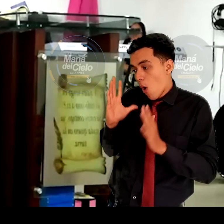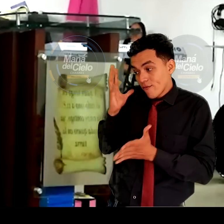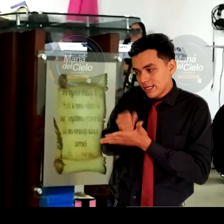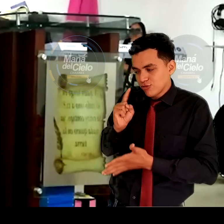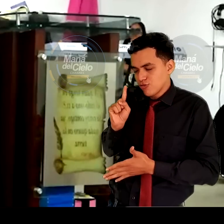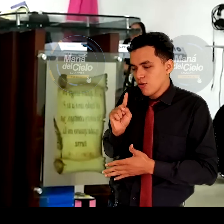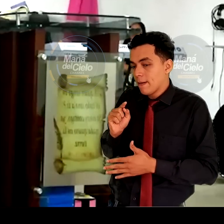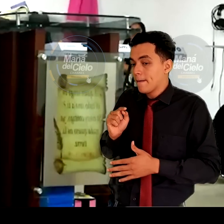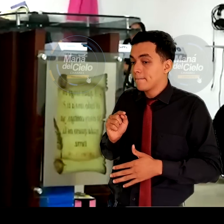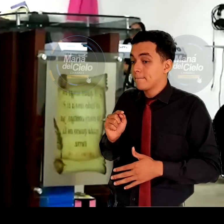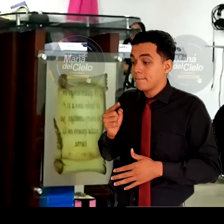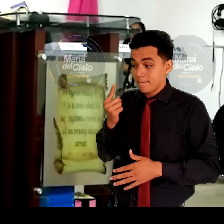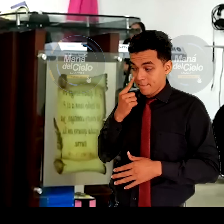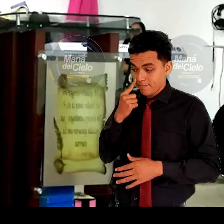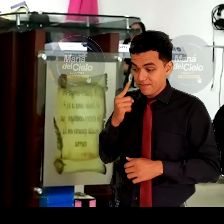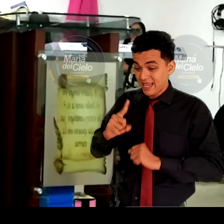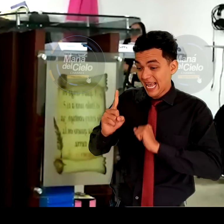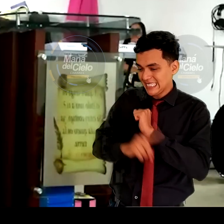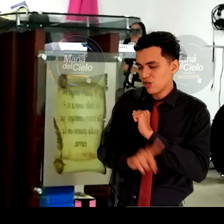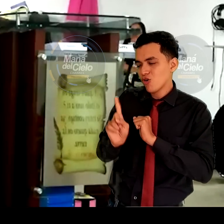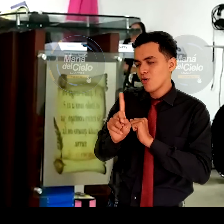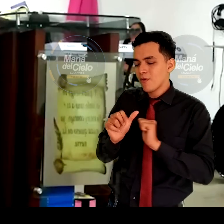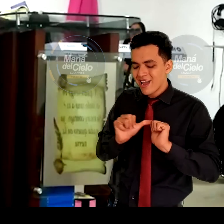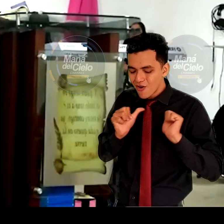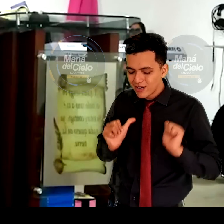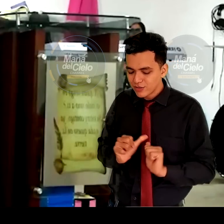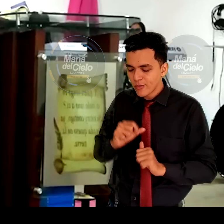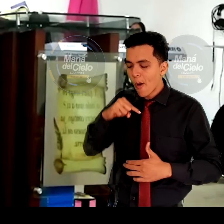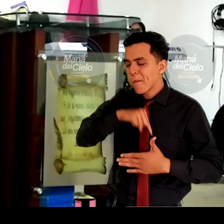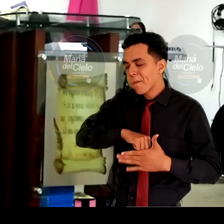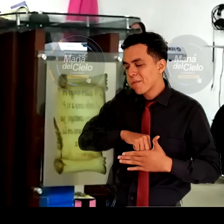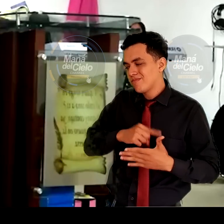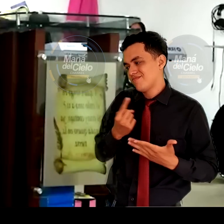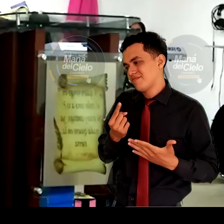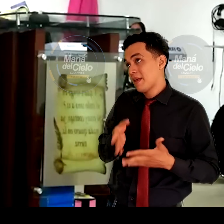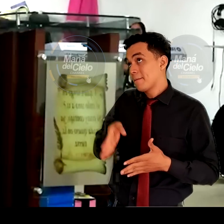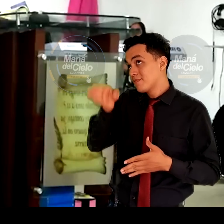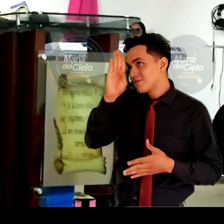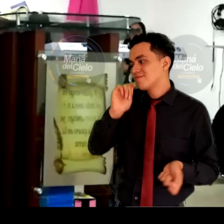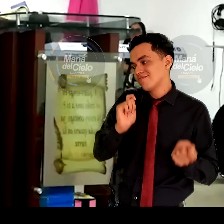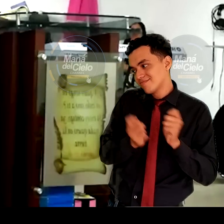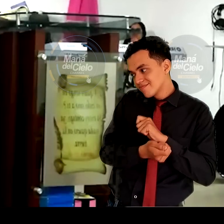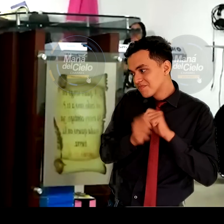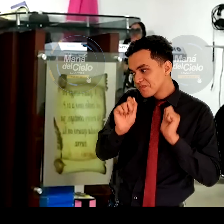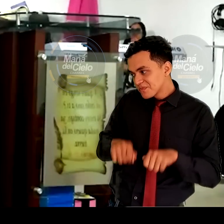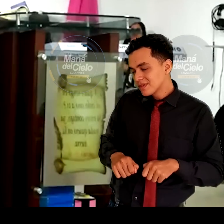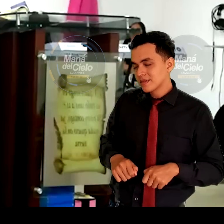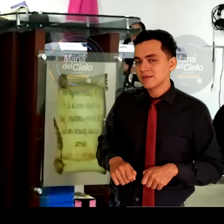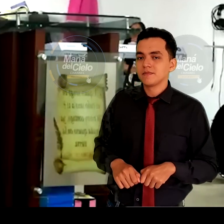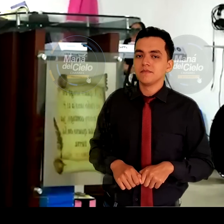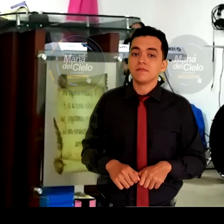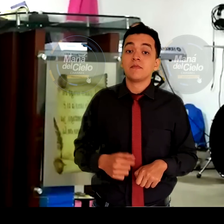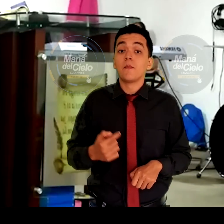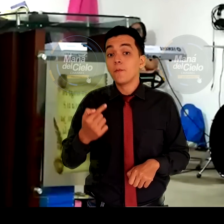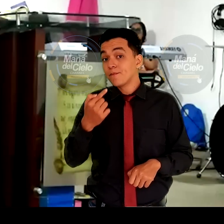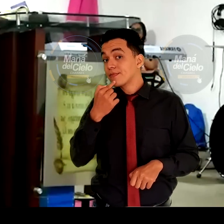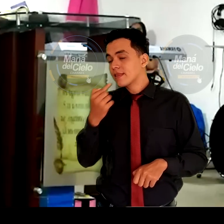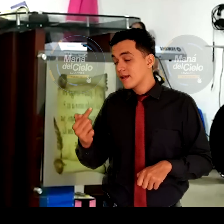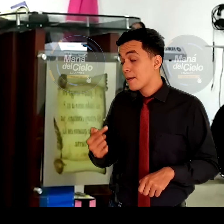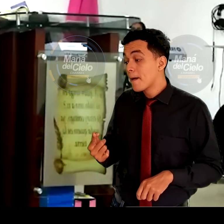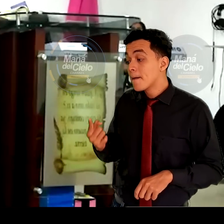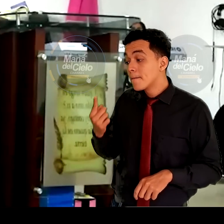obliga. Yo le dije: mira, esto es lo que yo siento en mi corazón. Tú verás. Digo: no, tú tienes razón. Le